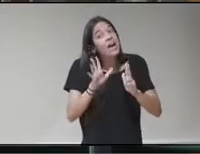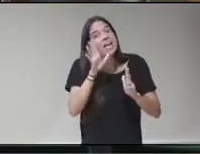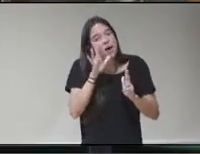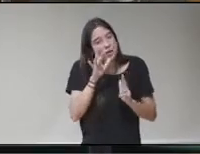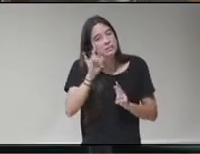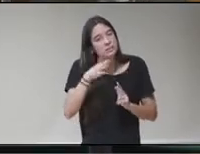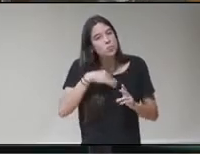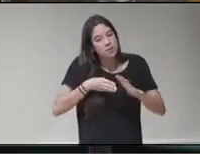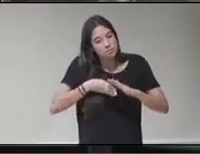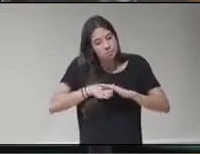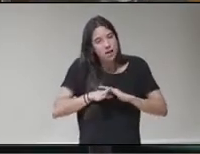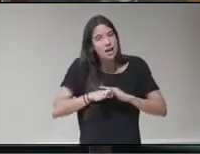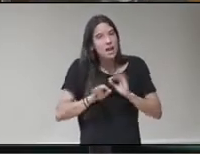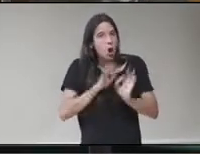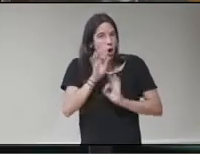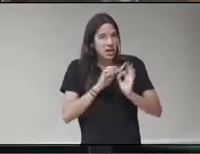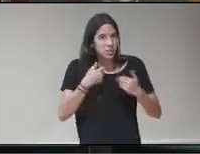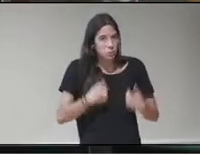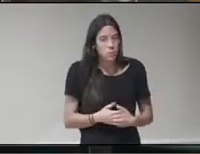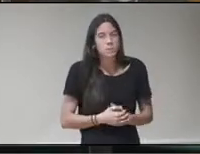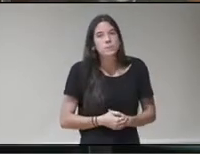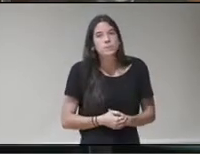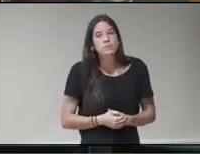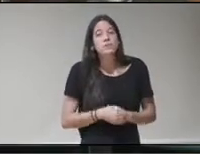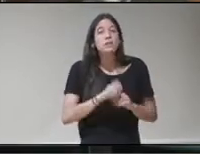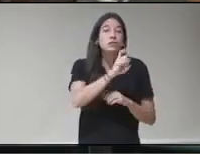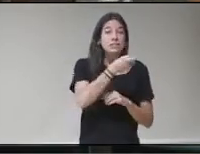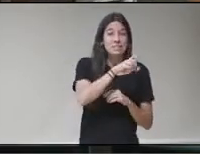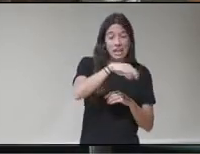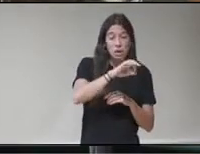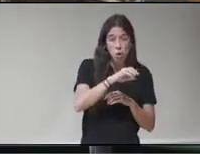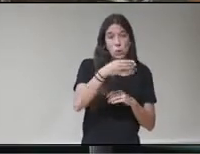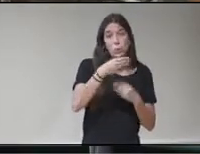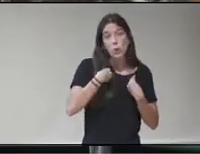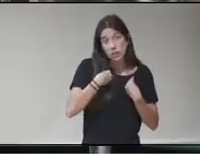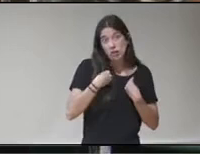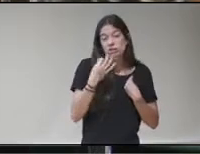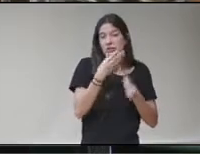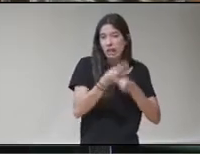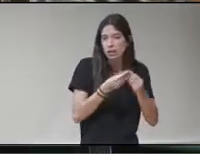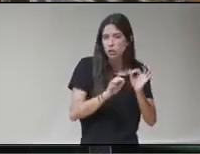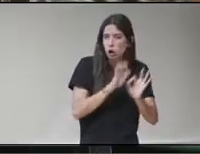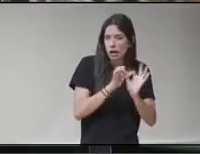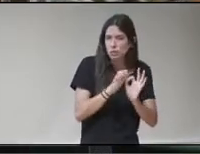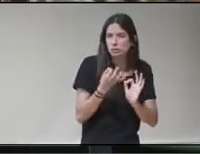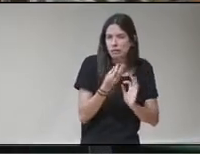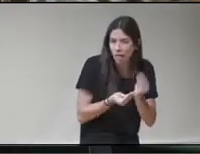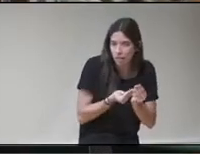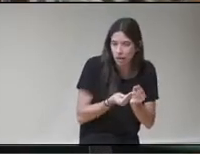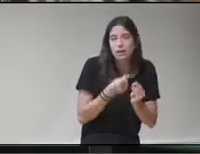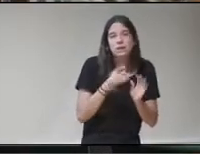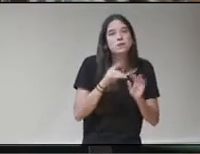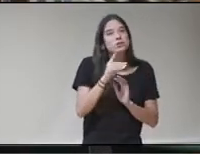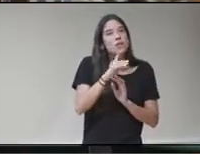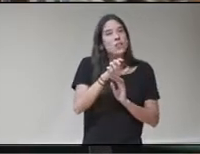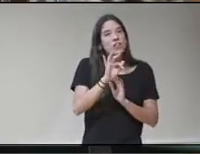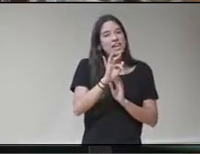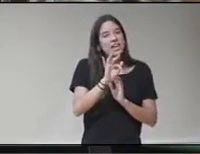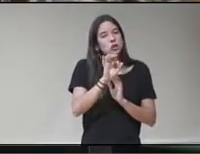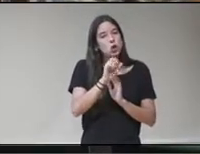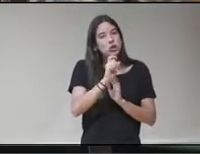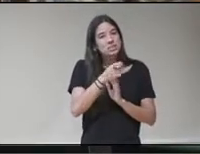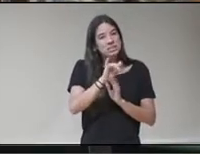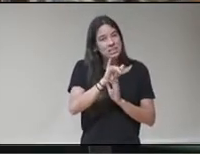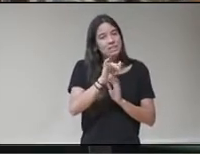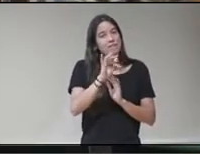organismo. Y respecto a los xenobióticos, lo que hacen los microorganismos es detoxificar muchos de ellos que, si